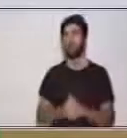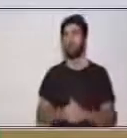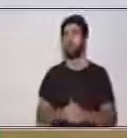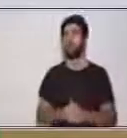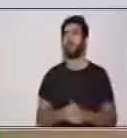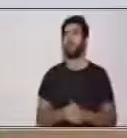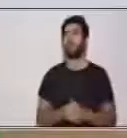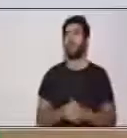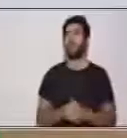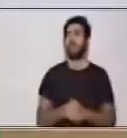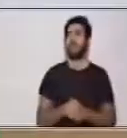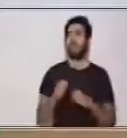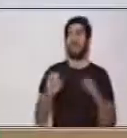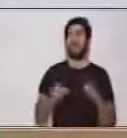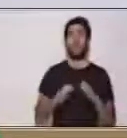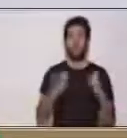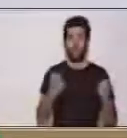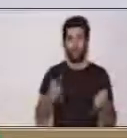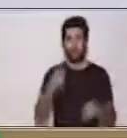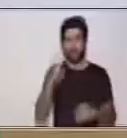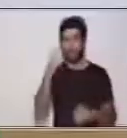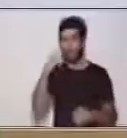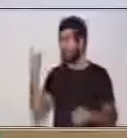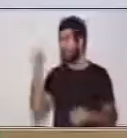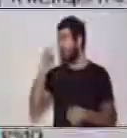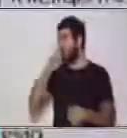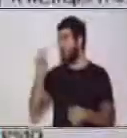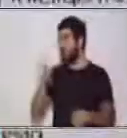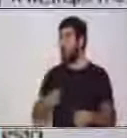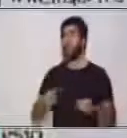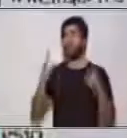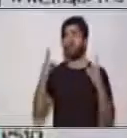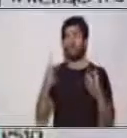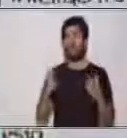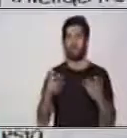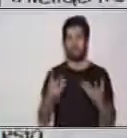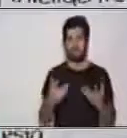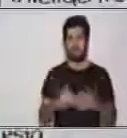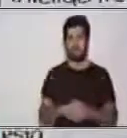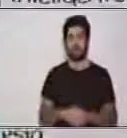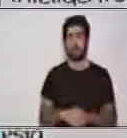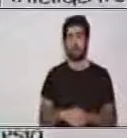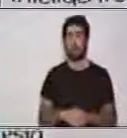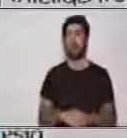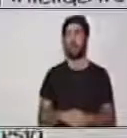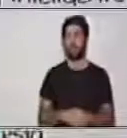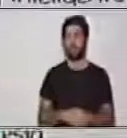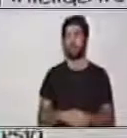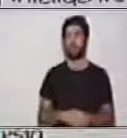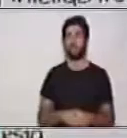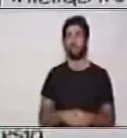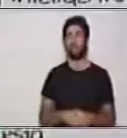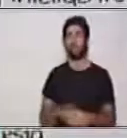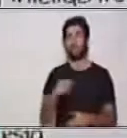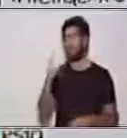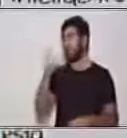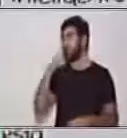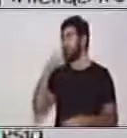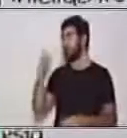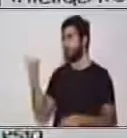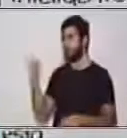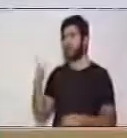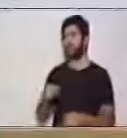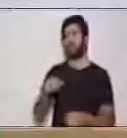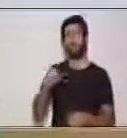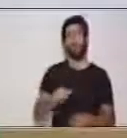plural. Entonces, si volvemos a leer, dice, Laura y Pedro están muy cansados.